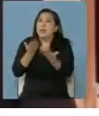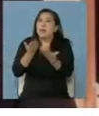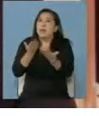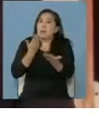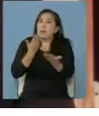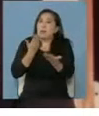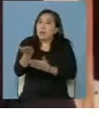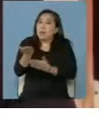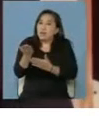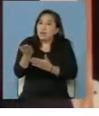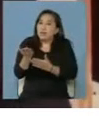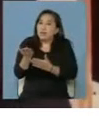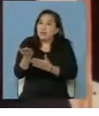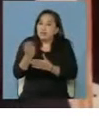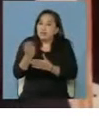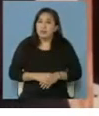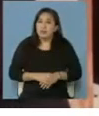Más allá de que cada